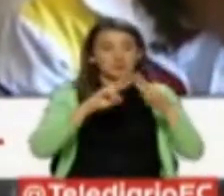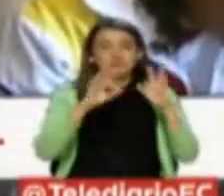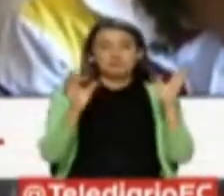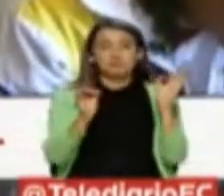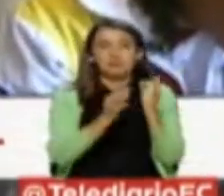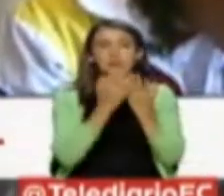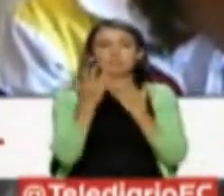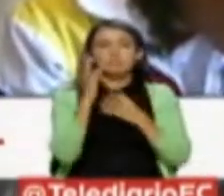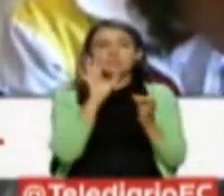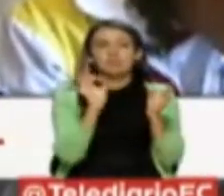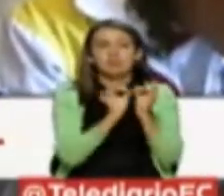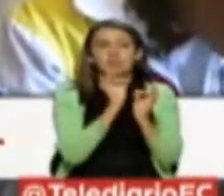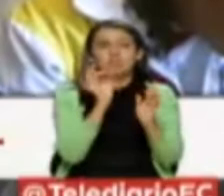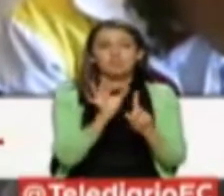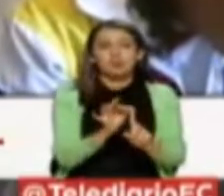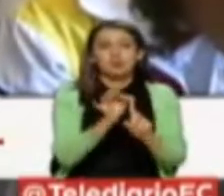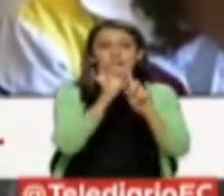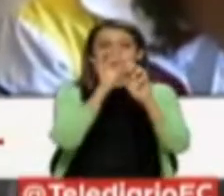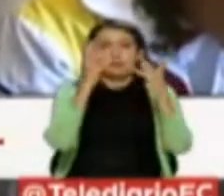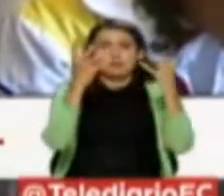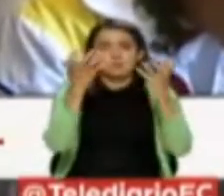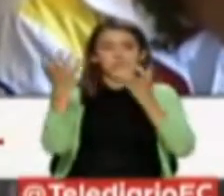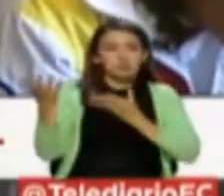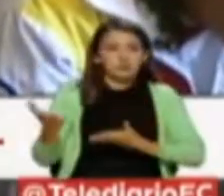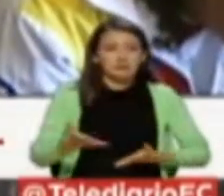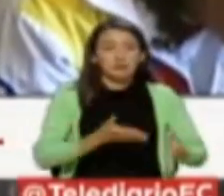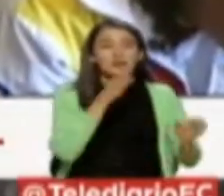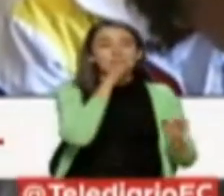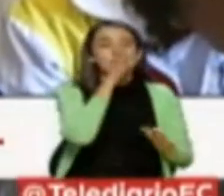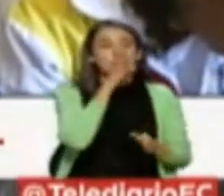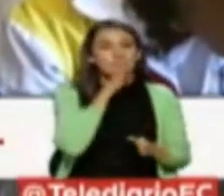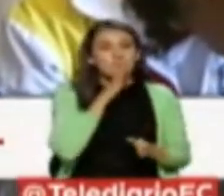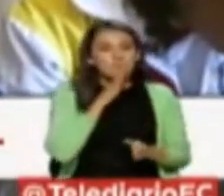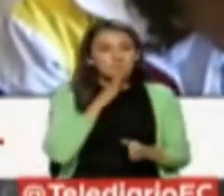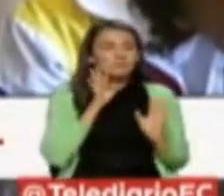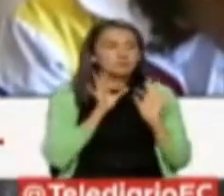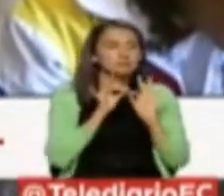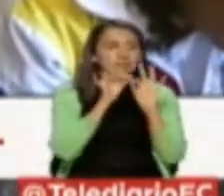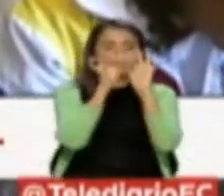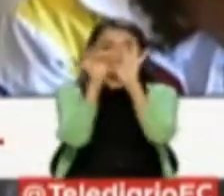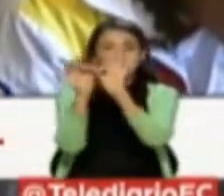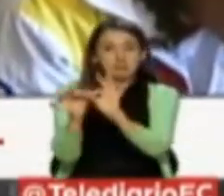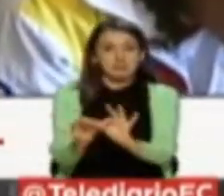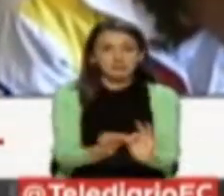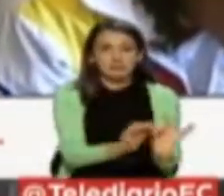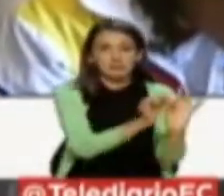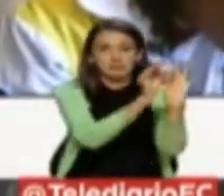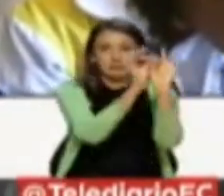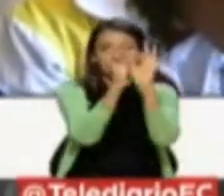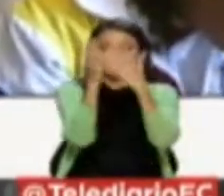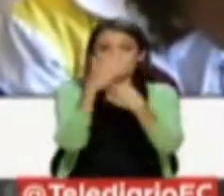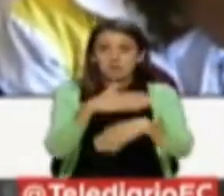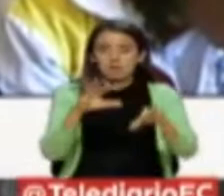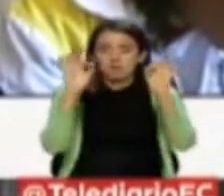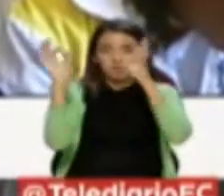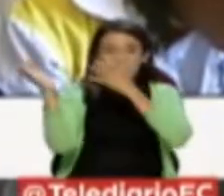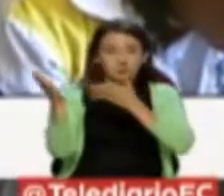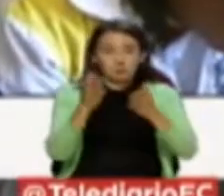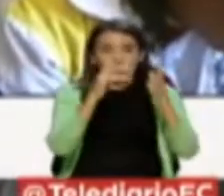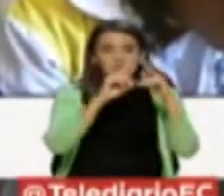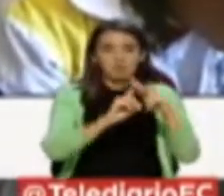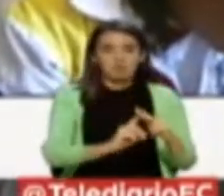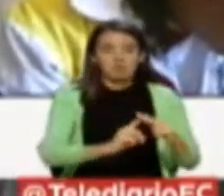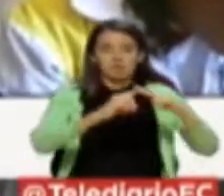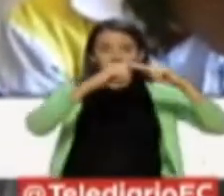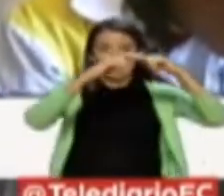hacer algo muy especial, algo que requiere de paciencia, de dedicación, de cuidado, y estos son galeones dentro de botellas. Esto